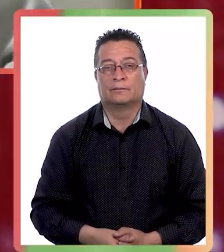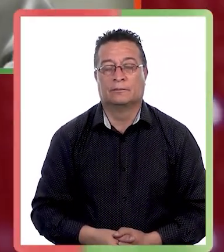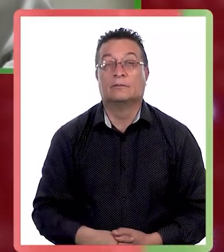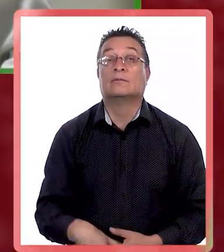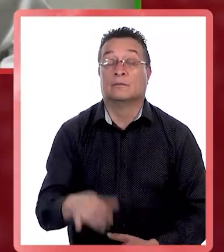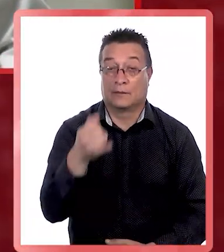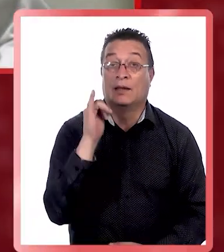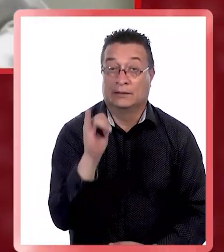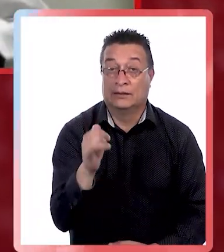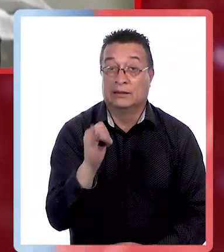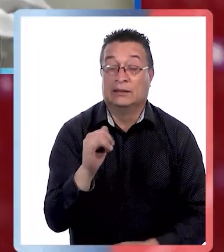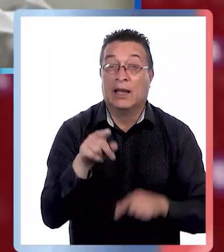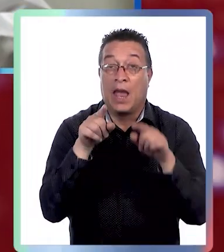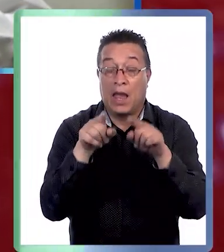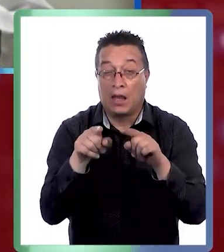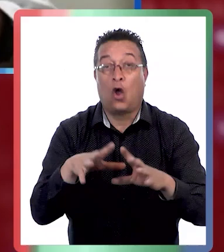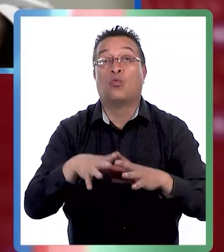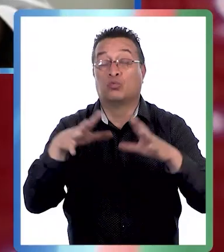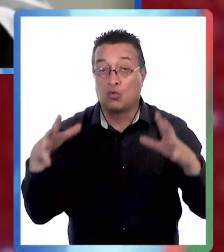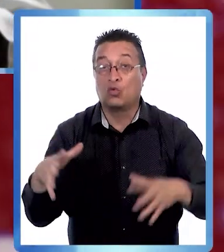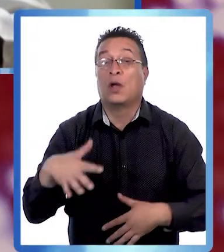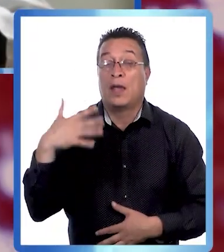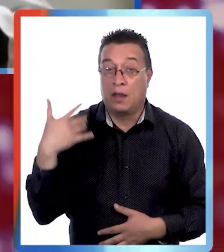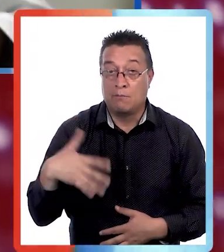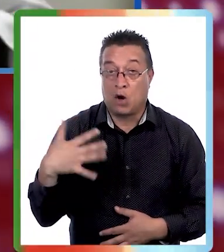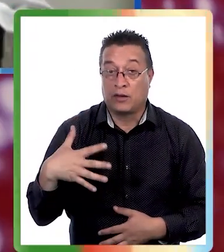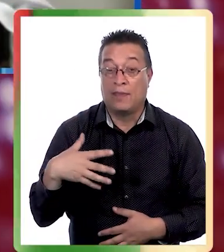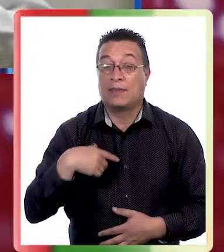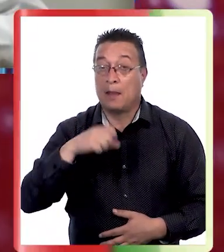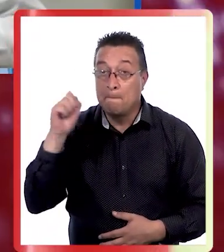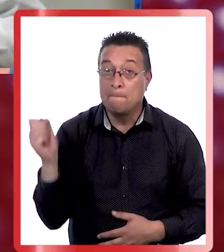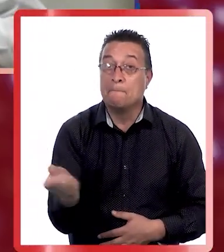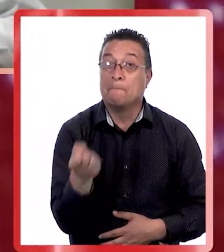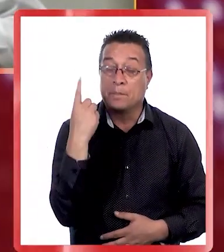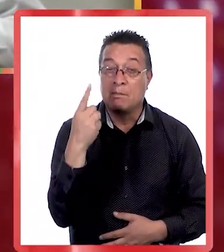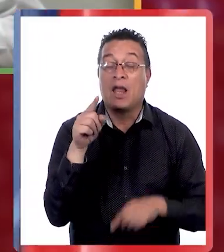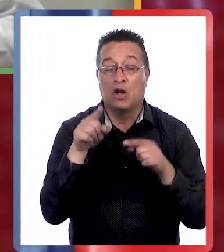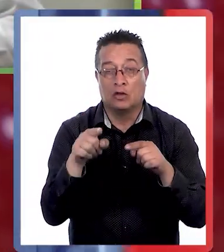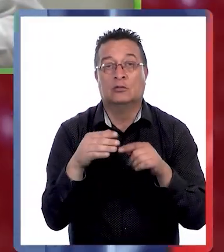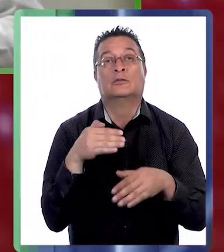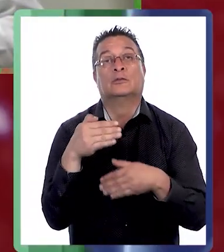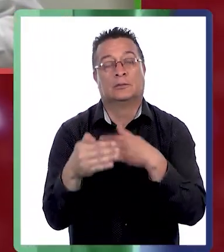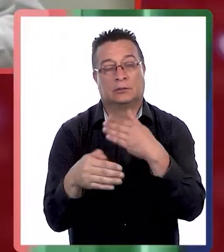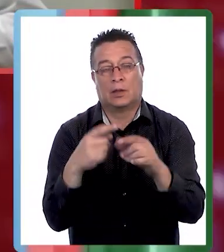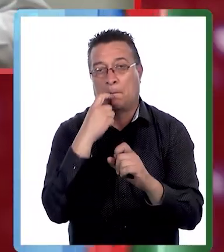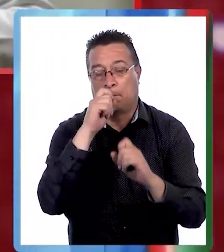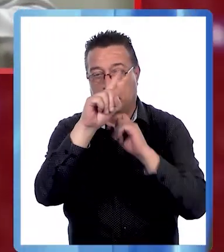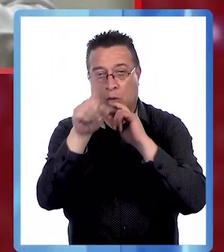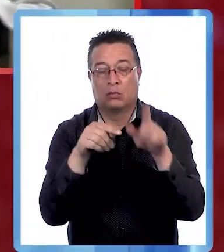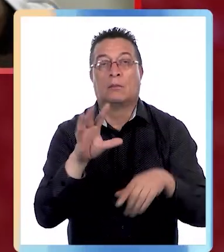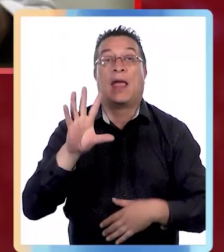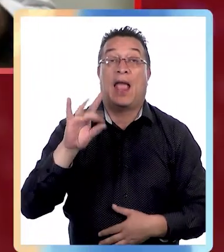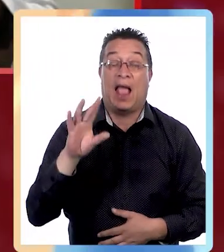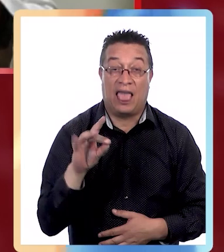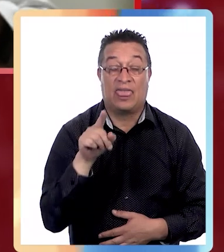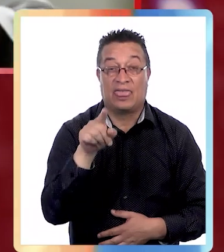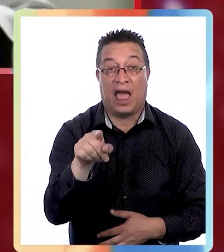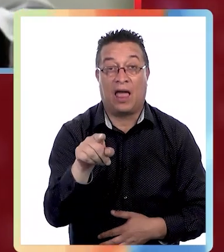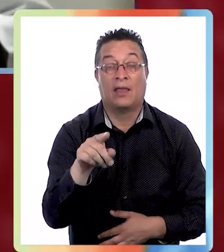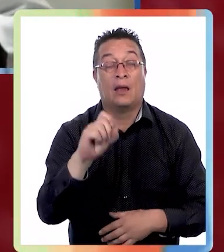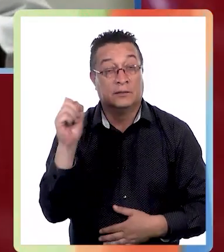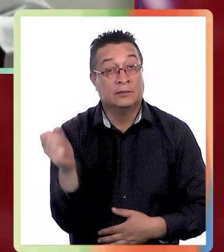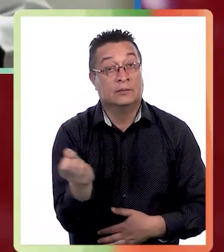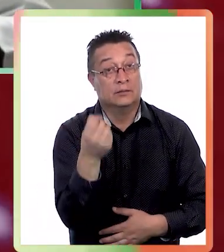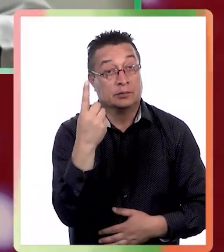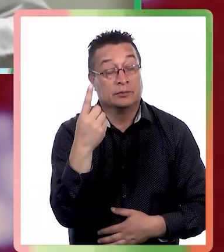Sí, y aquí es súper importante, primero, y en función de la pregunta de respecto a la edad, el principal factor